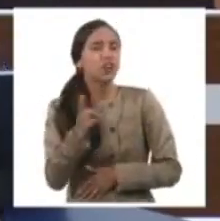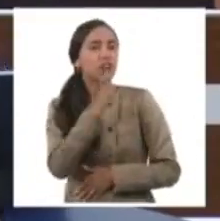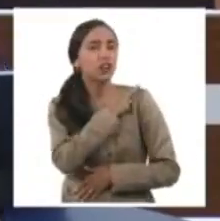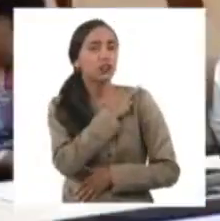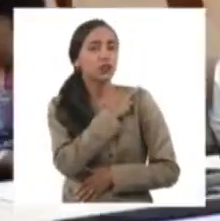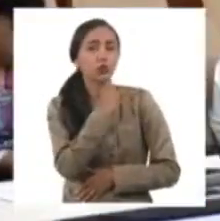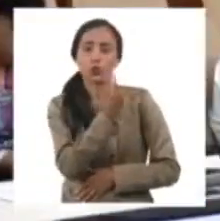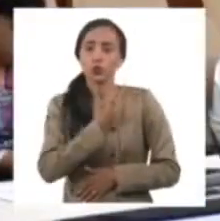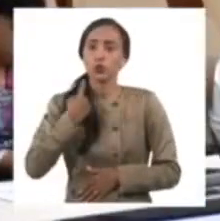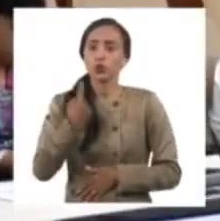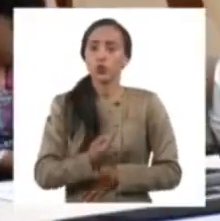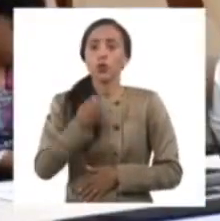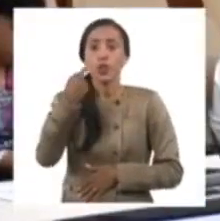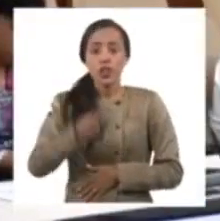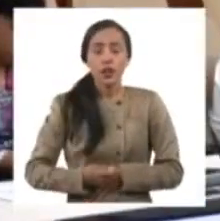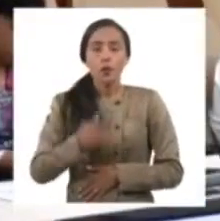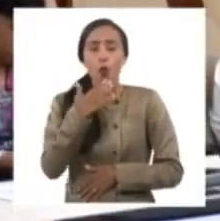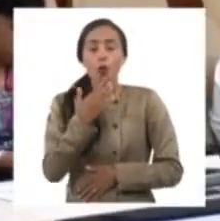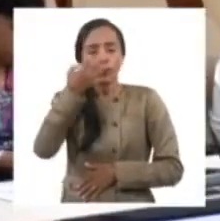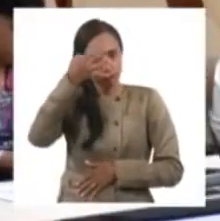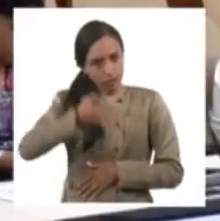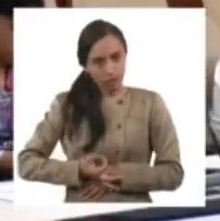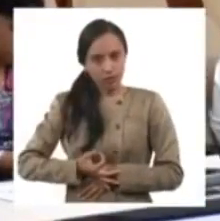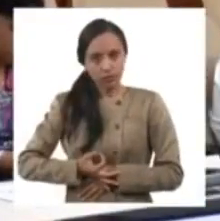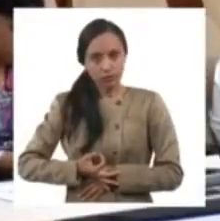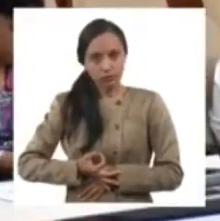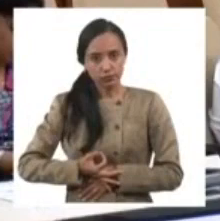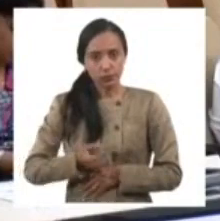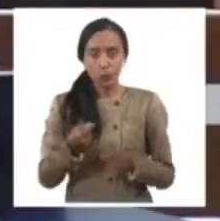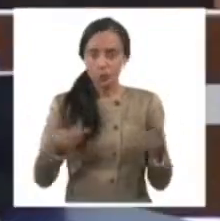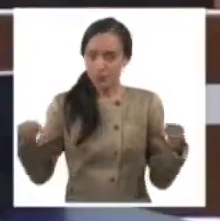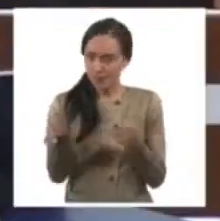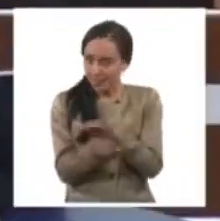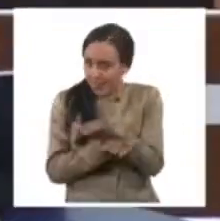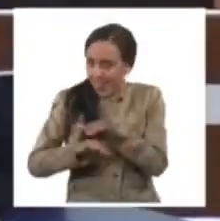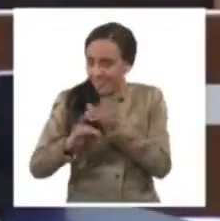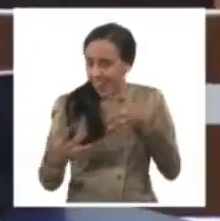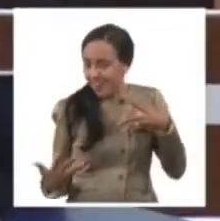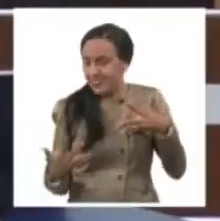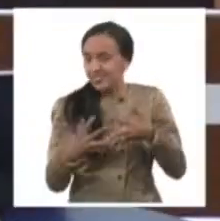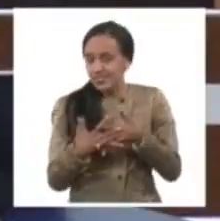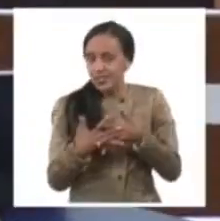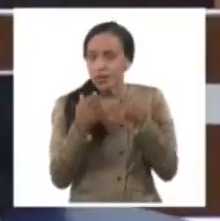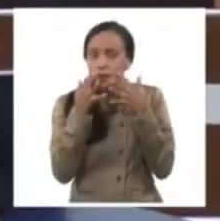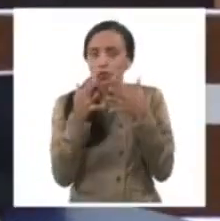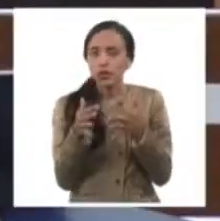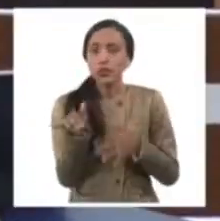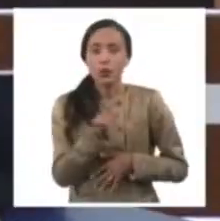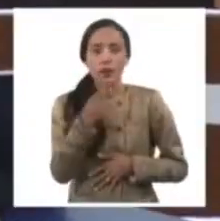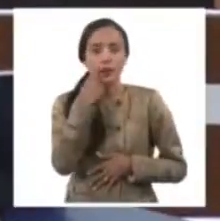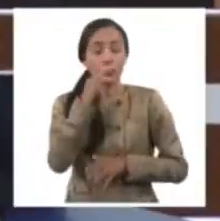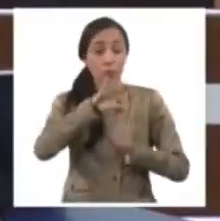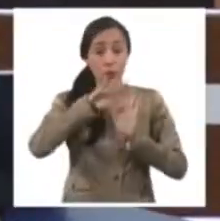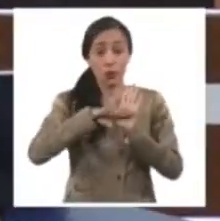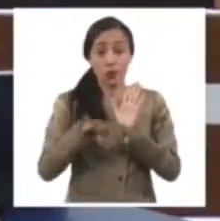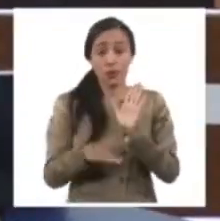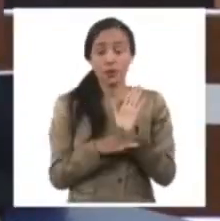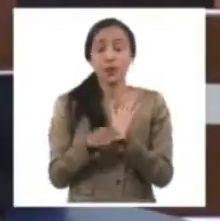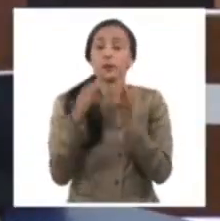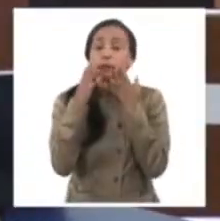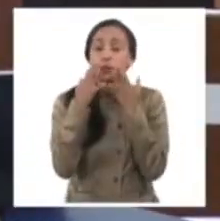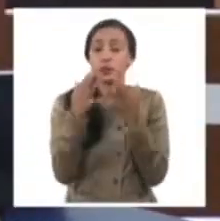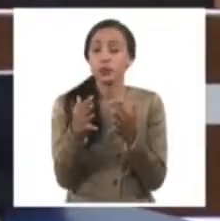Nosotros tenemos que ganar siempre con la verdad. Y hay que estar sobre todo en la base. Y vinculado a los programas fundamentales y